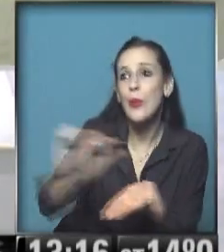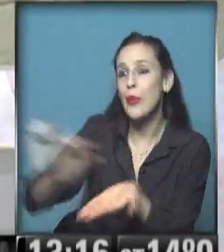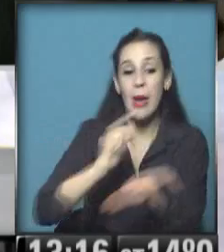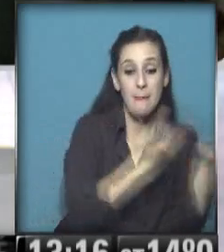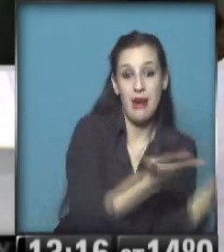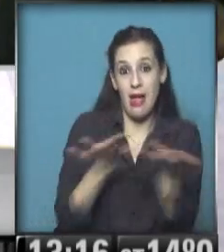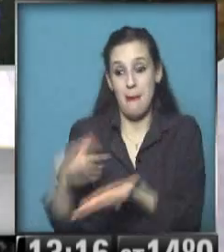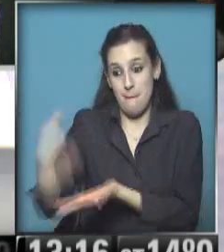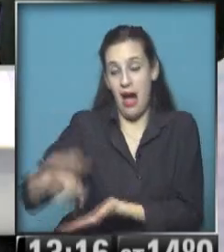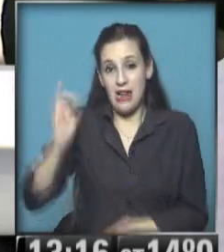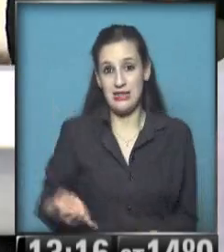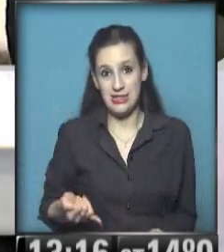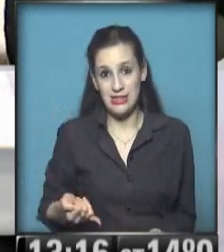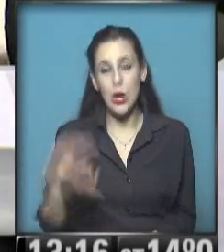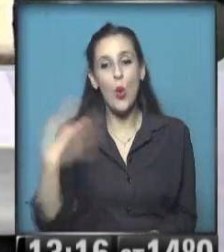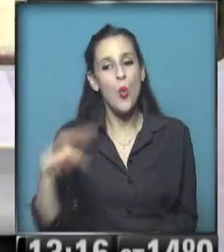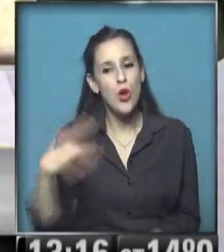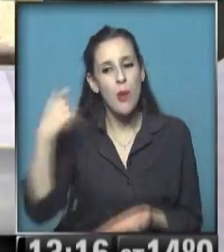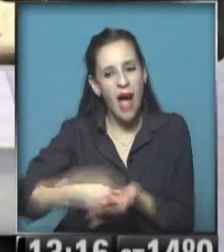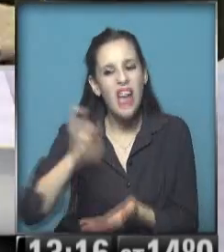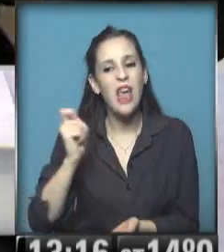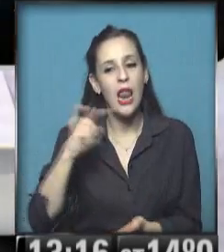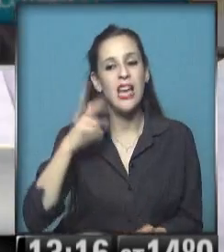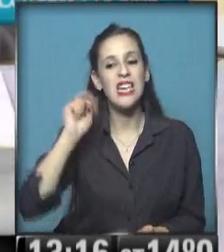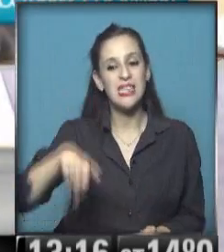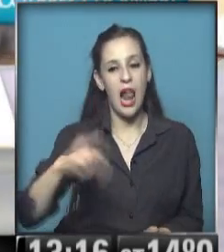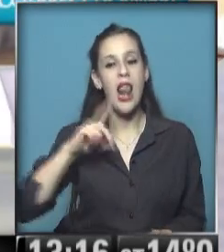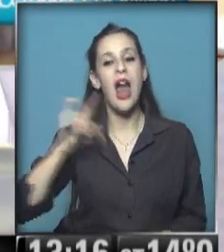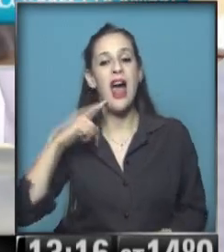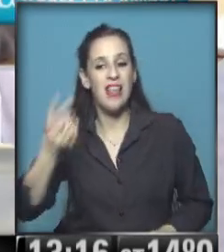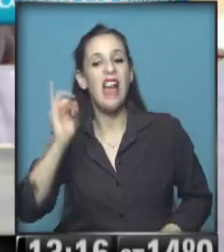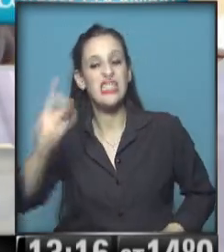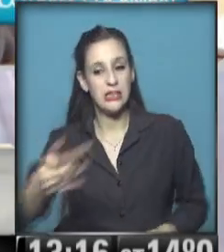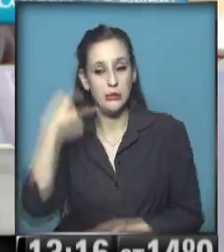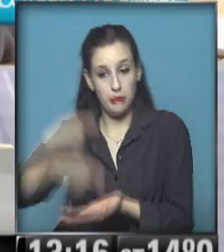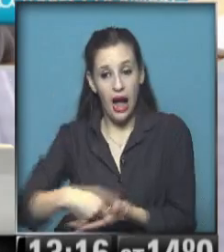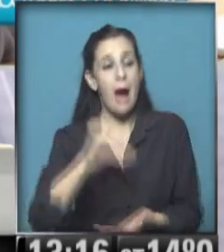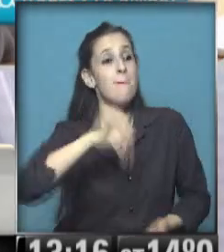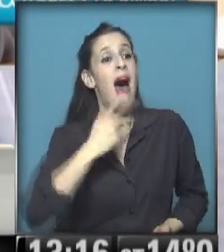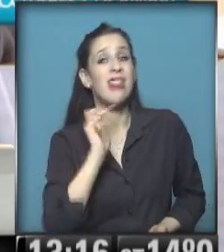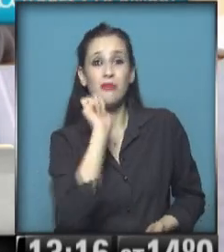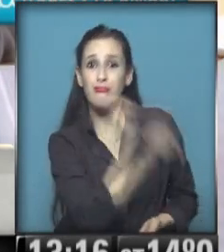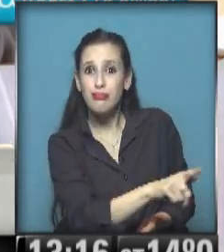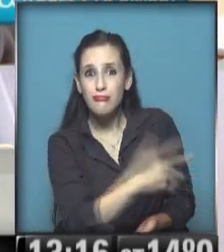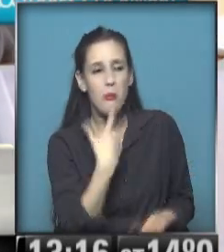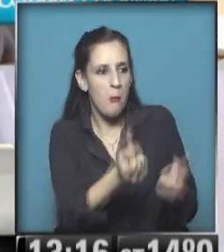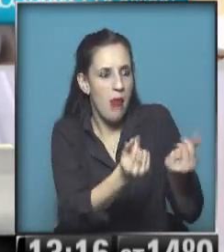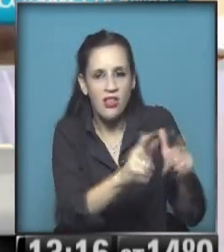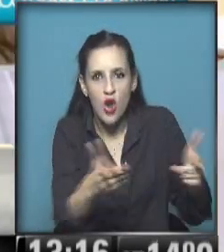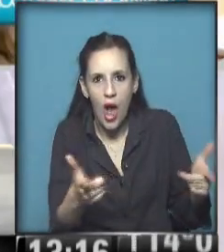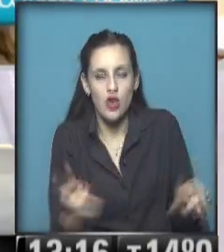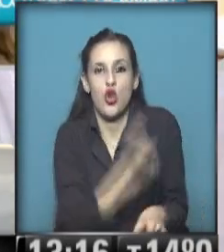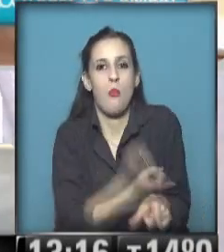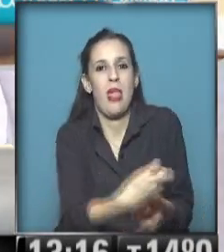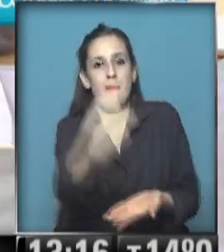Lanata. A mí Martín no me pagó un centavo porque no lo tenía. Martín no era un hombre de dinero. El único que